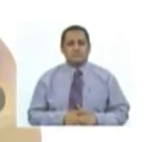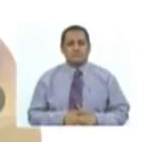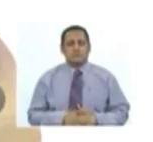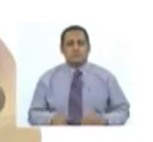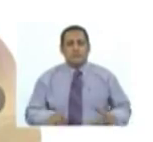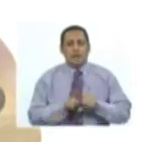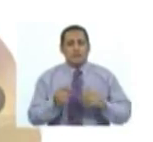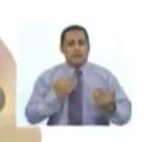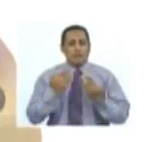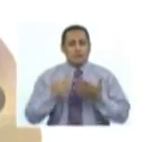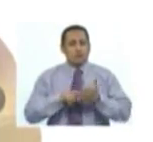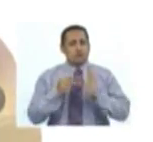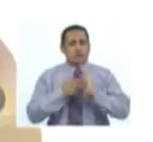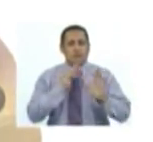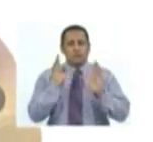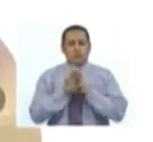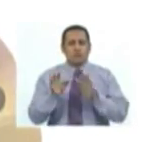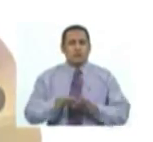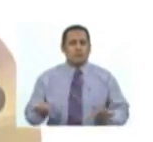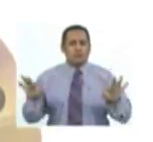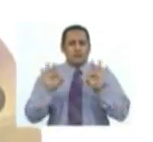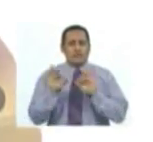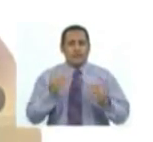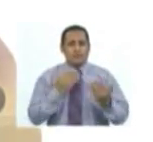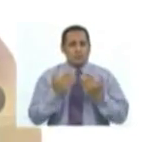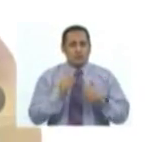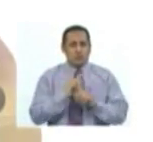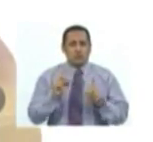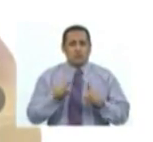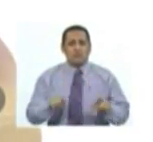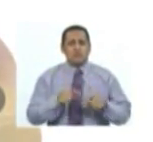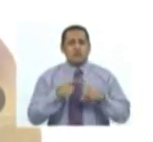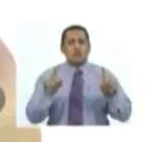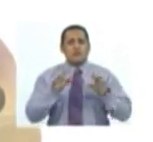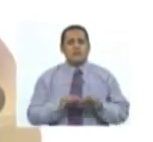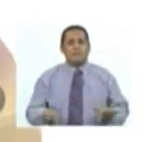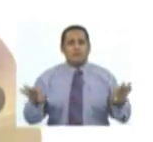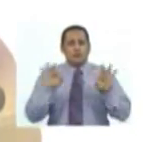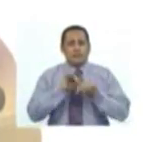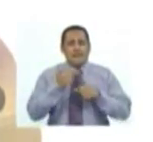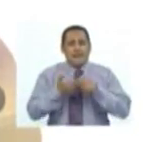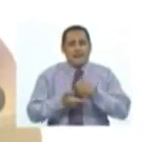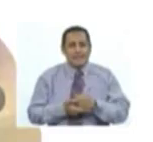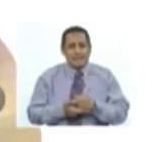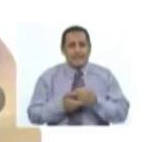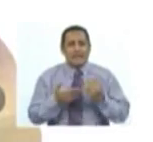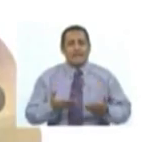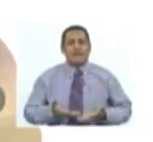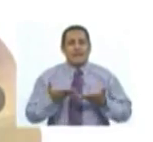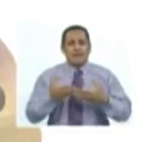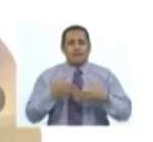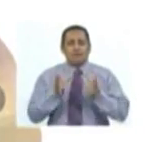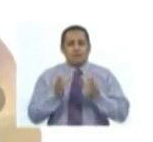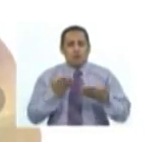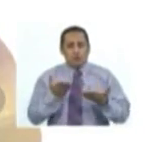las formas no son las importantes. Las importantes son las garantías que las formas